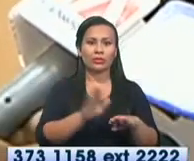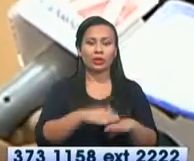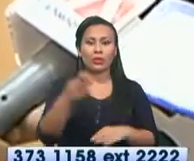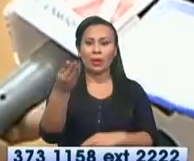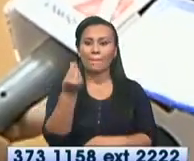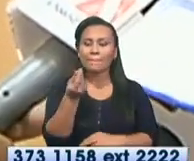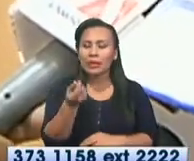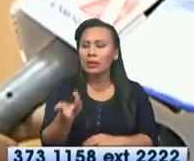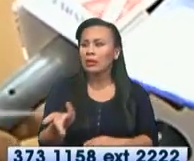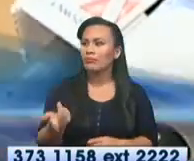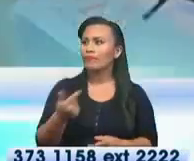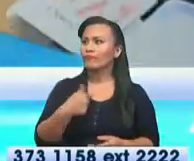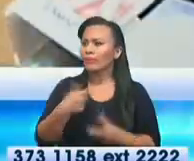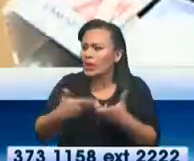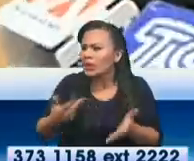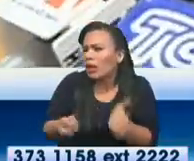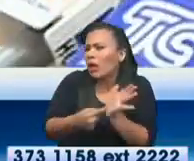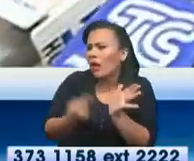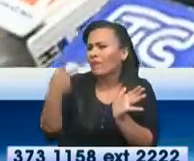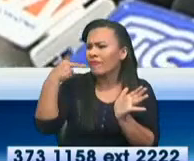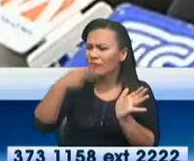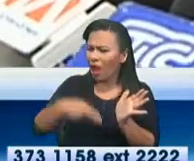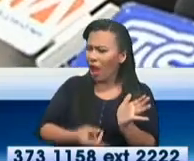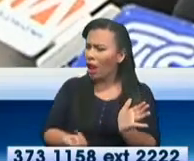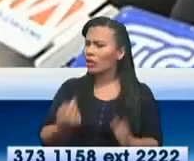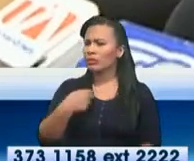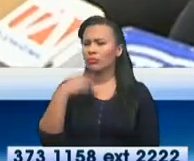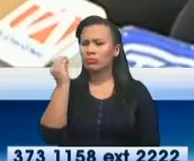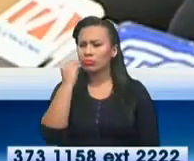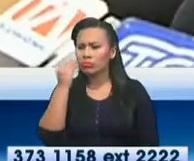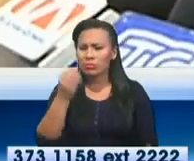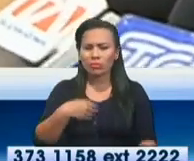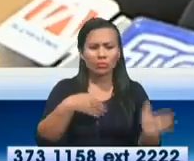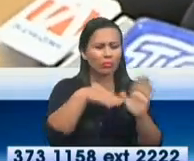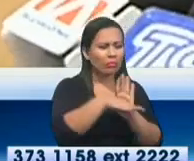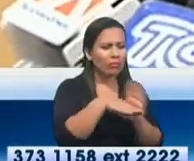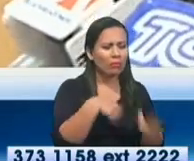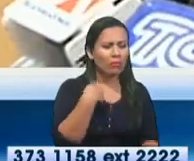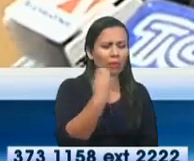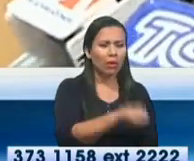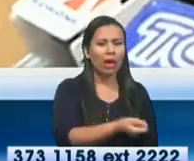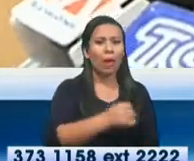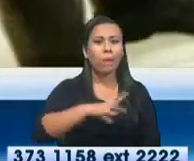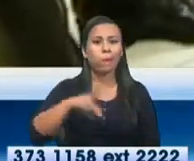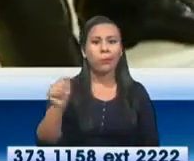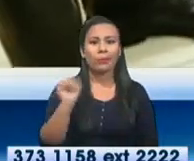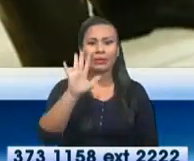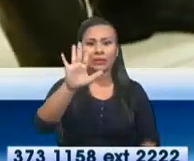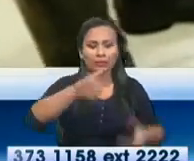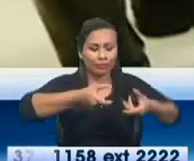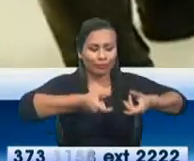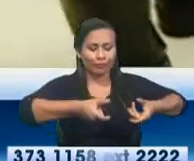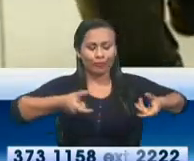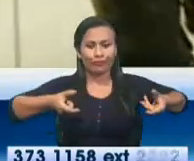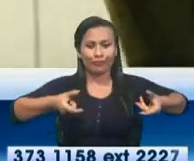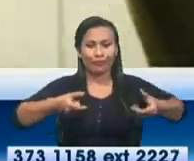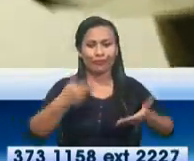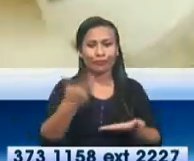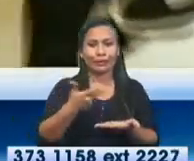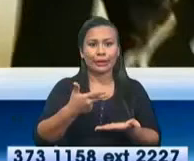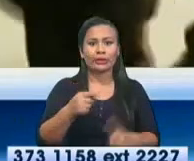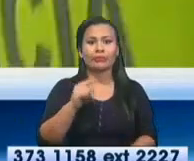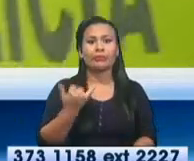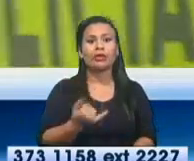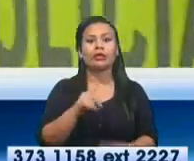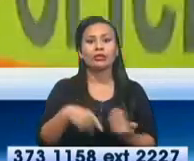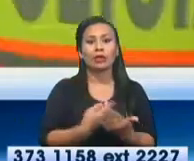valores que fueron perjudicados. Y ellos me supieron manifestar de que les han robado 5 chequeras. Al momento, solo una persona se encuentra